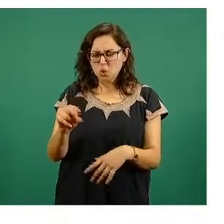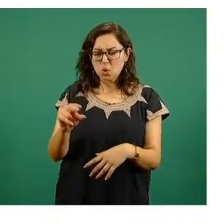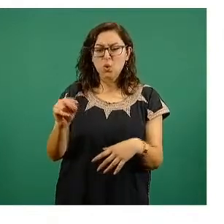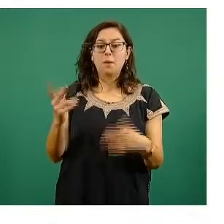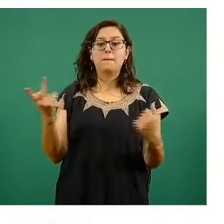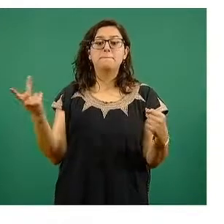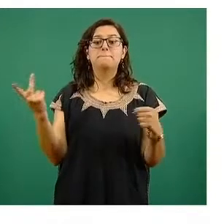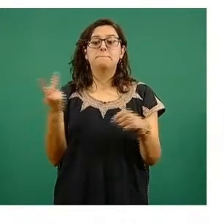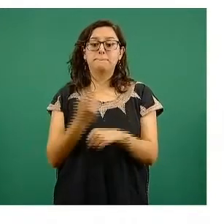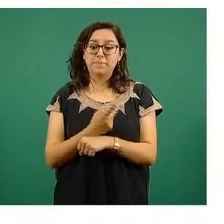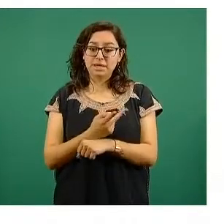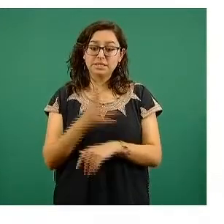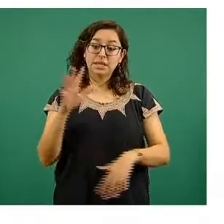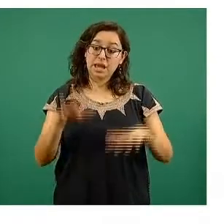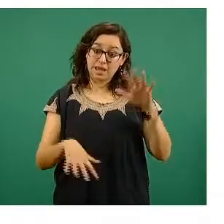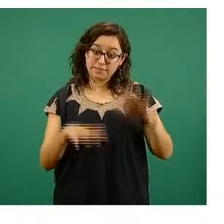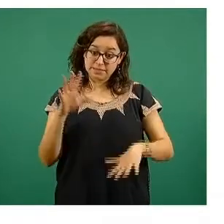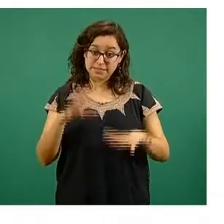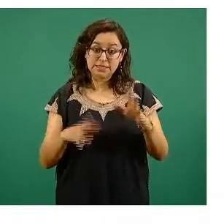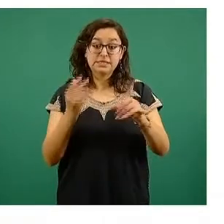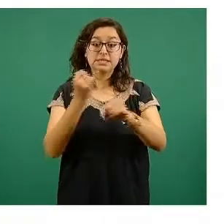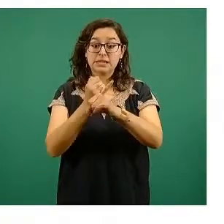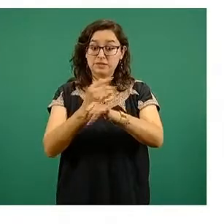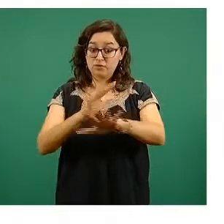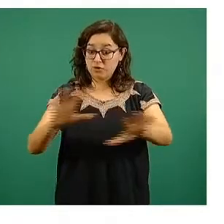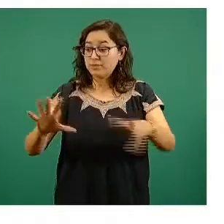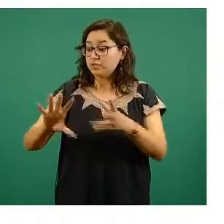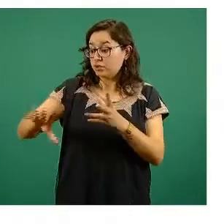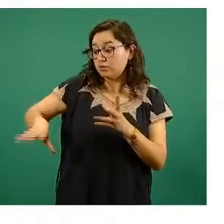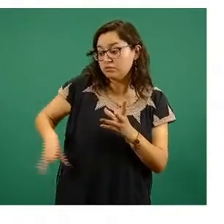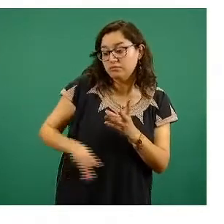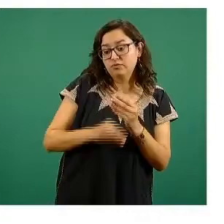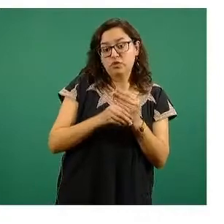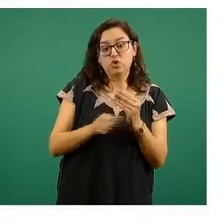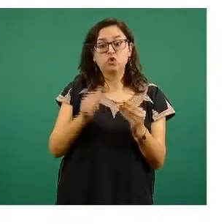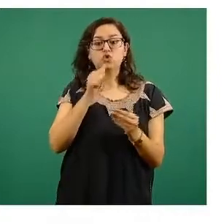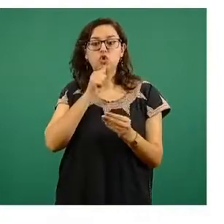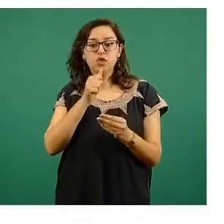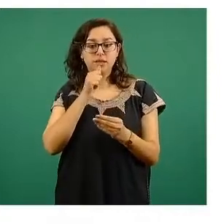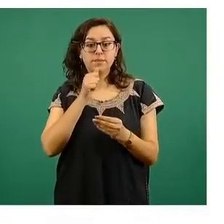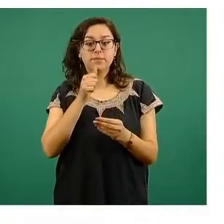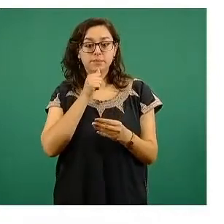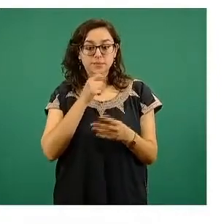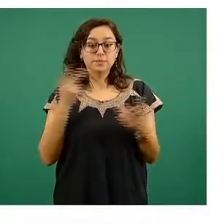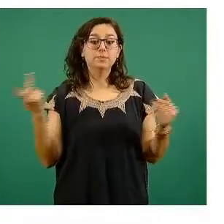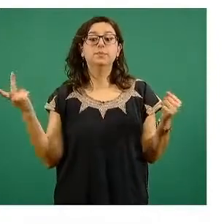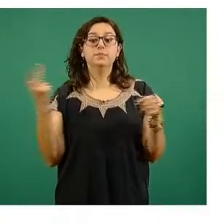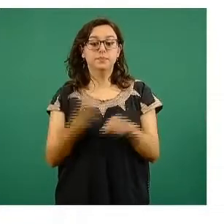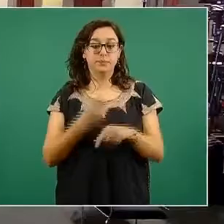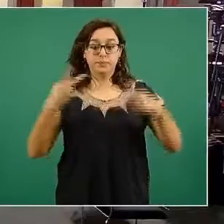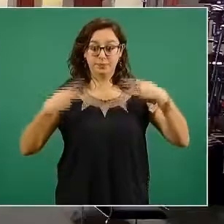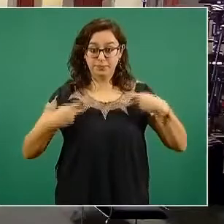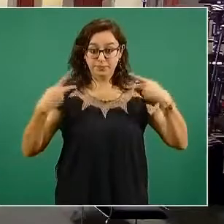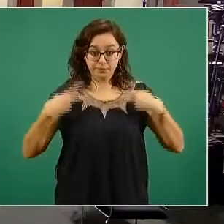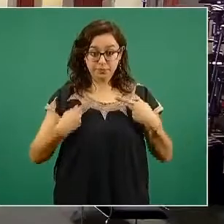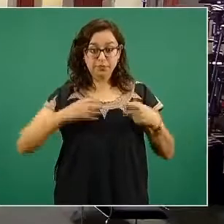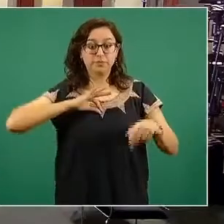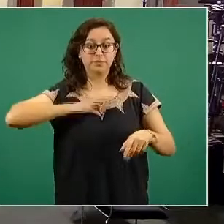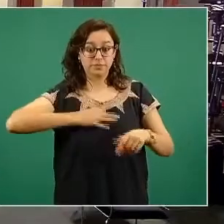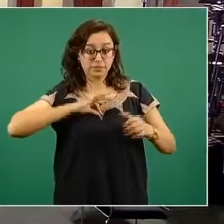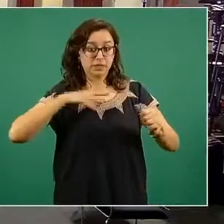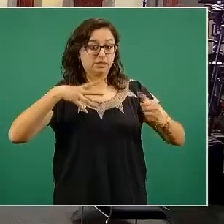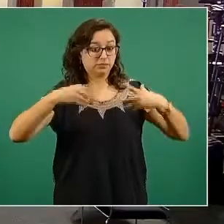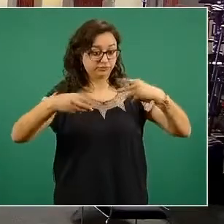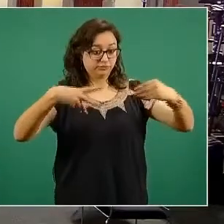un desfase respecto a el incremento de los casos conforme se infectan las personas, que son los casos